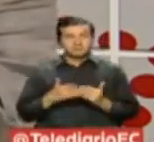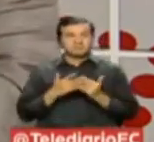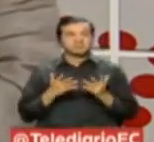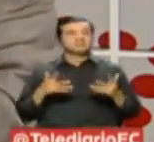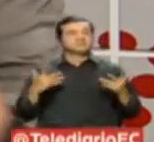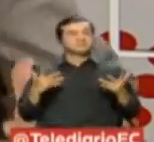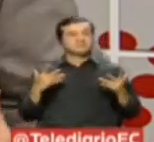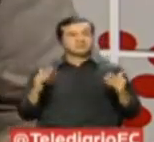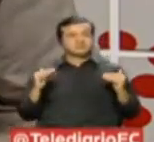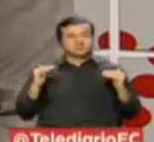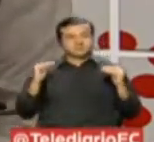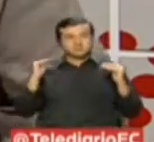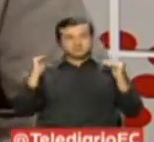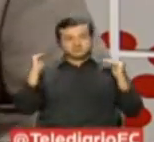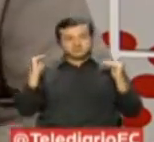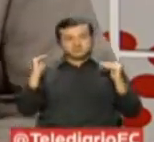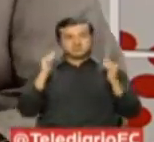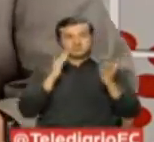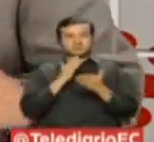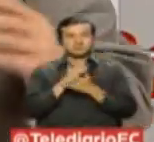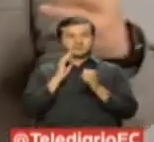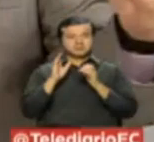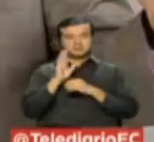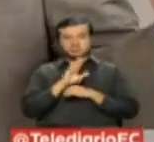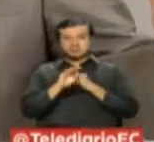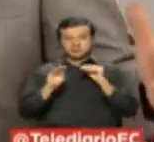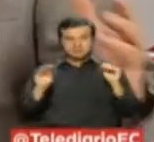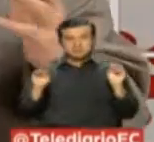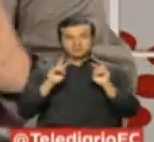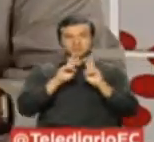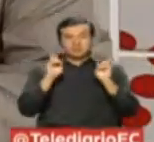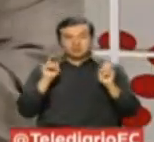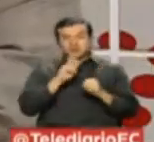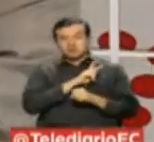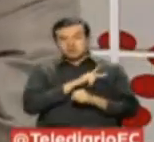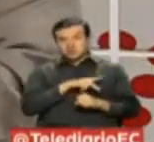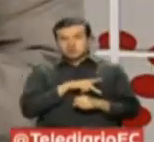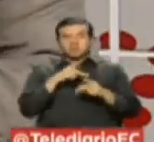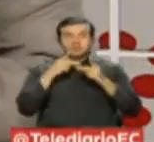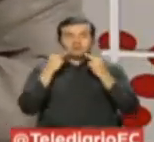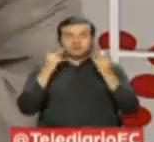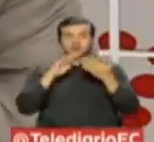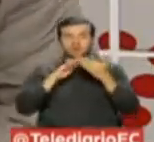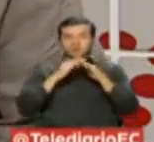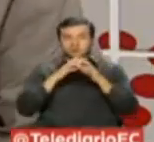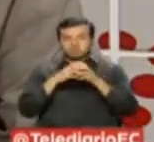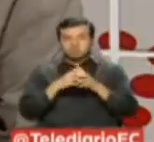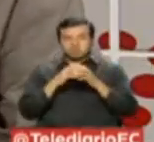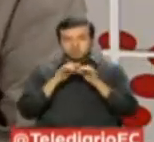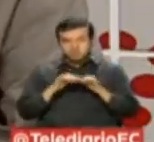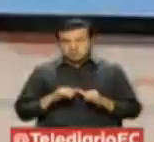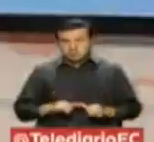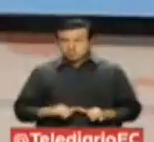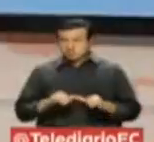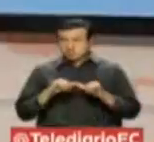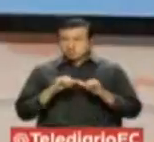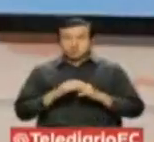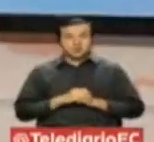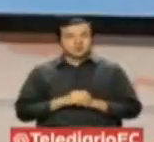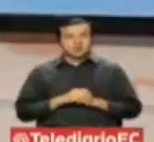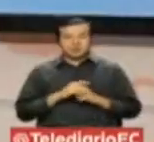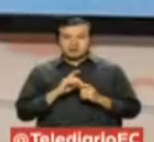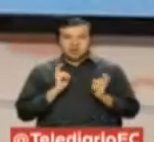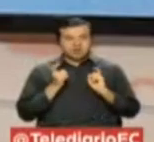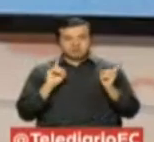categorizar a los medios de comunicación en el ámbito privado público y comunitario se mantienen tampoco ha variado